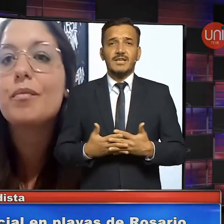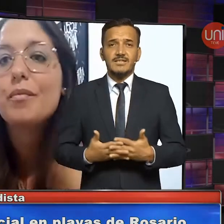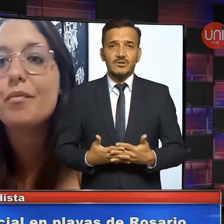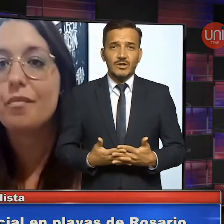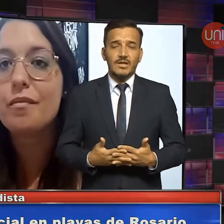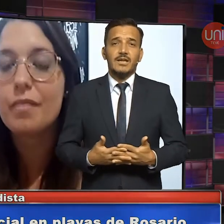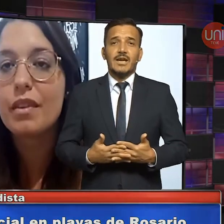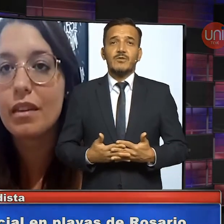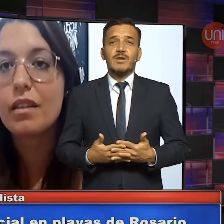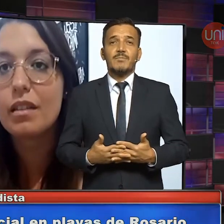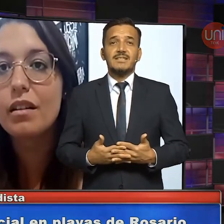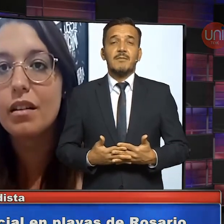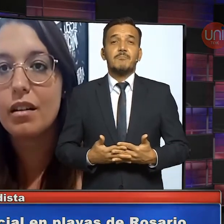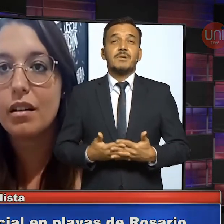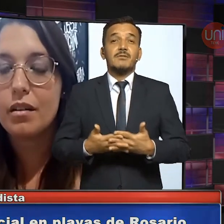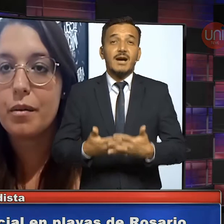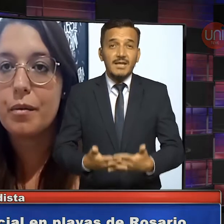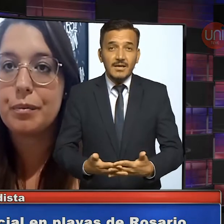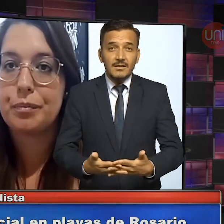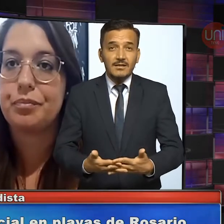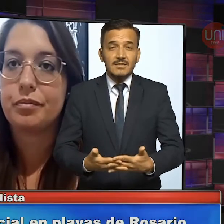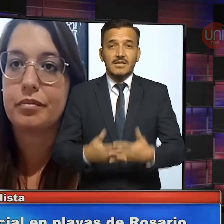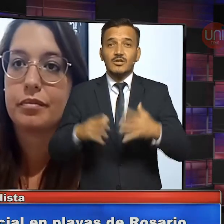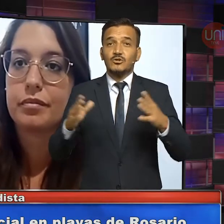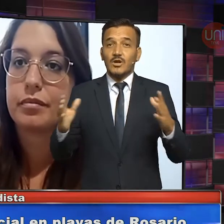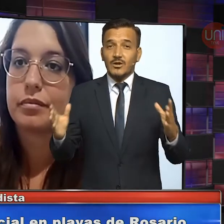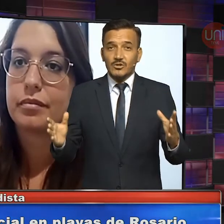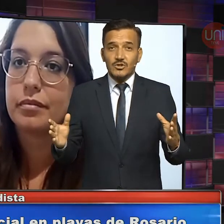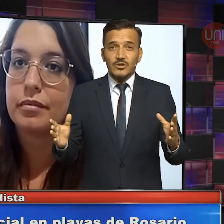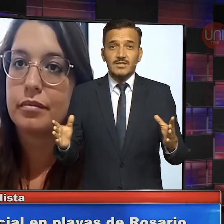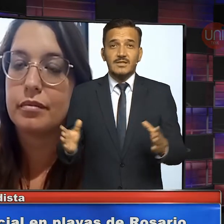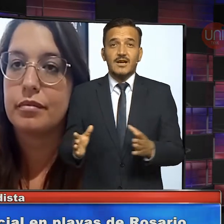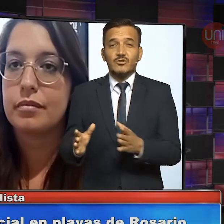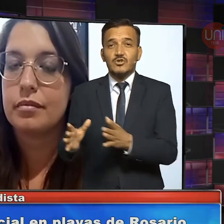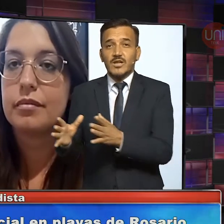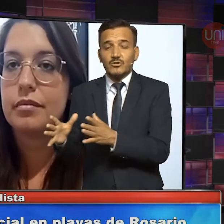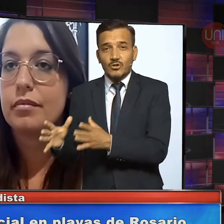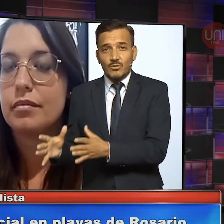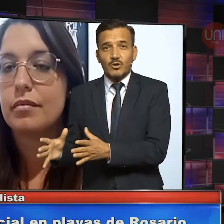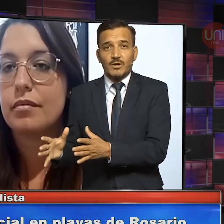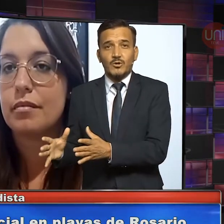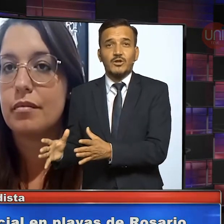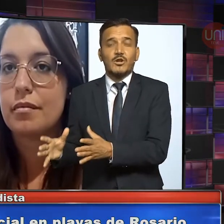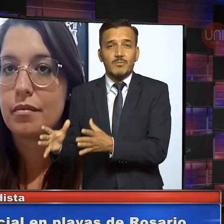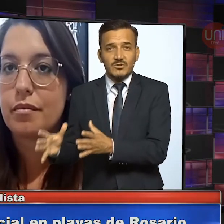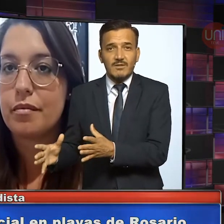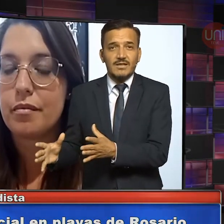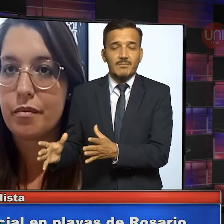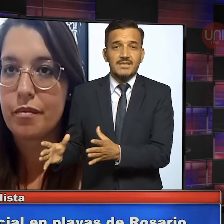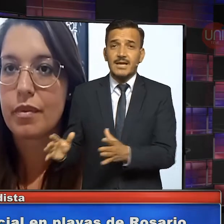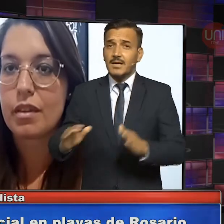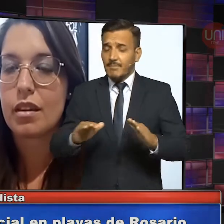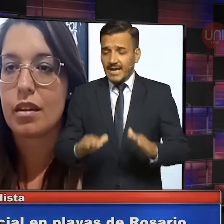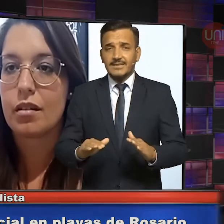estás diciendo que en una playa privada se dieron todas las condiciones y acondicionaron todo como corresponde los responsables de la